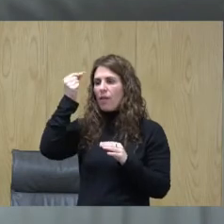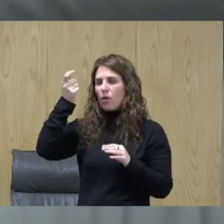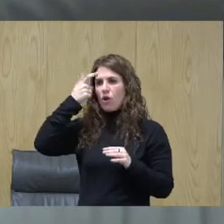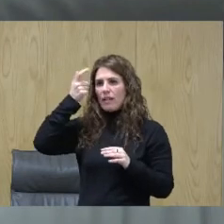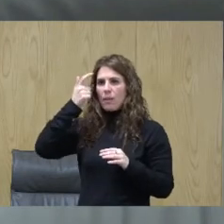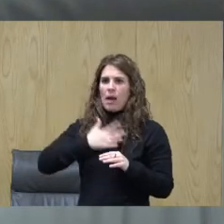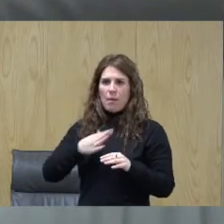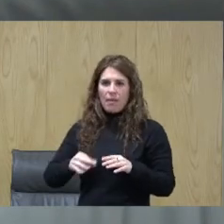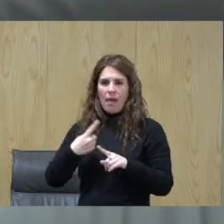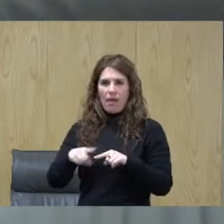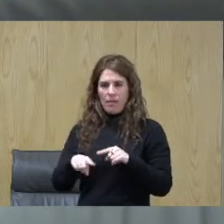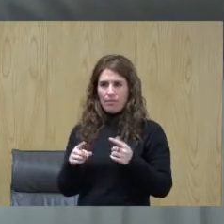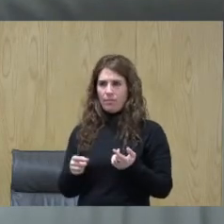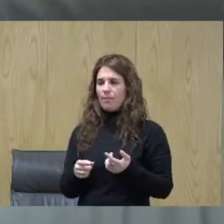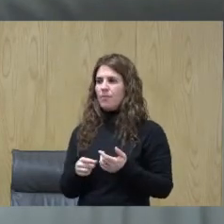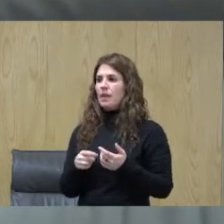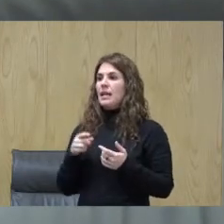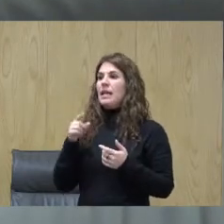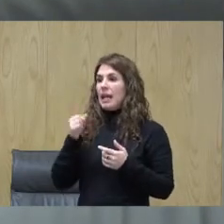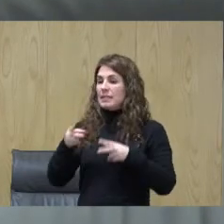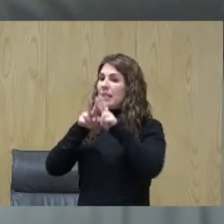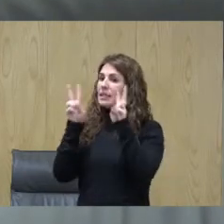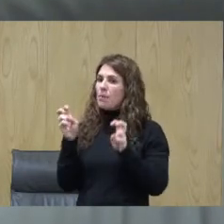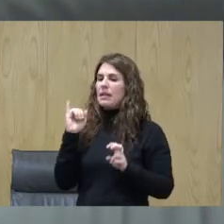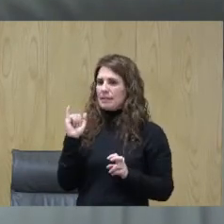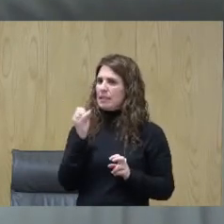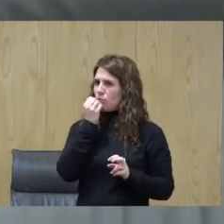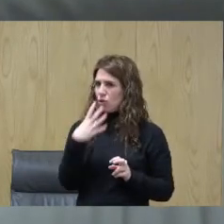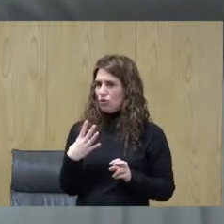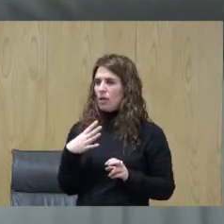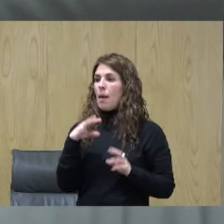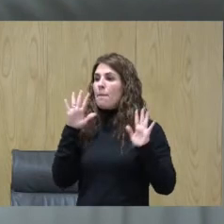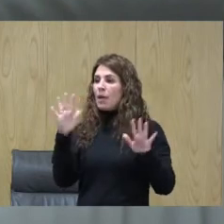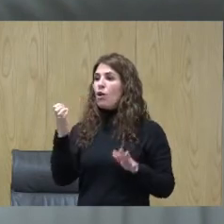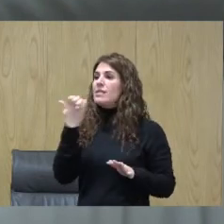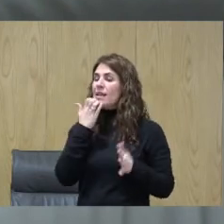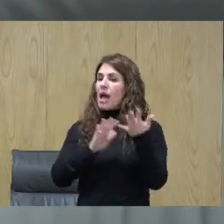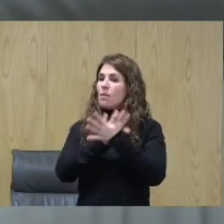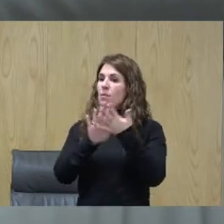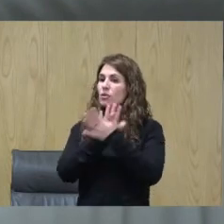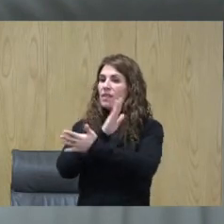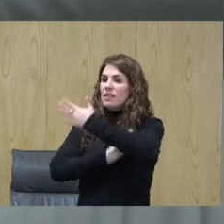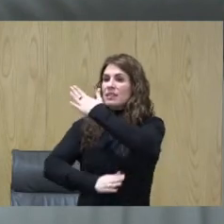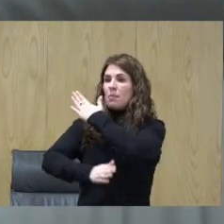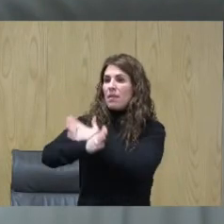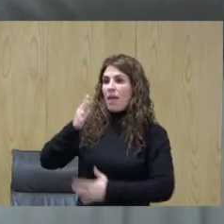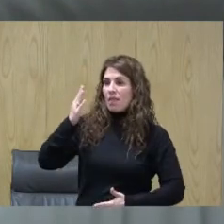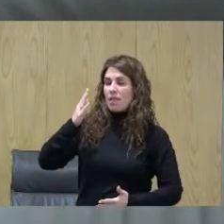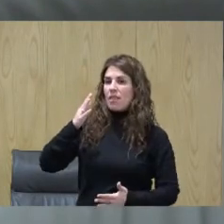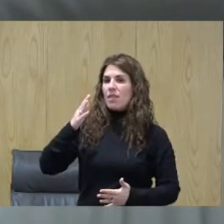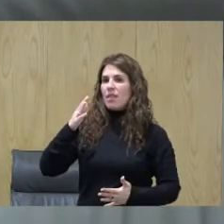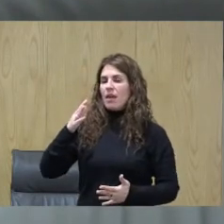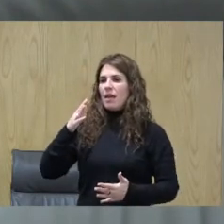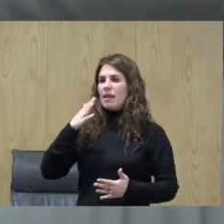capacidad cognitiva. Y entonces eso sí nos vendría. Pero claro, cuando hablamos de discapacidad, es una categoría